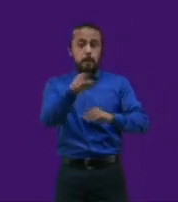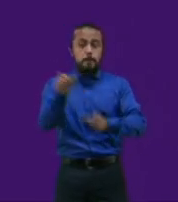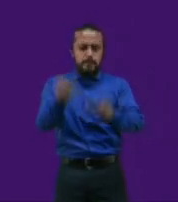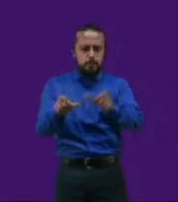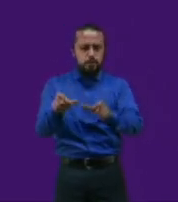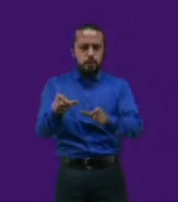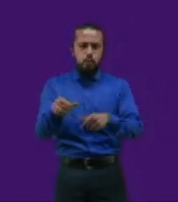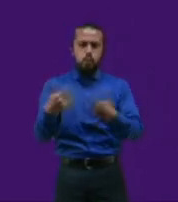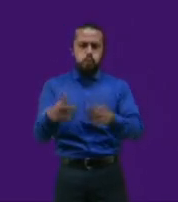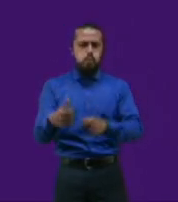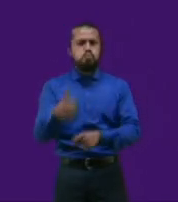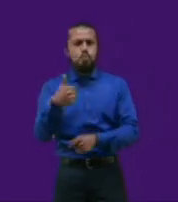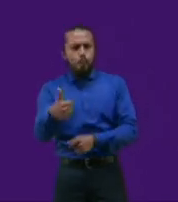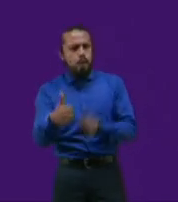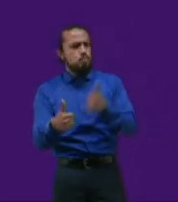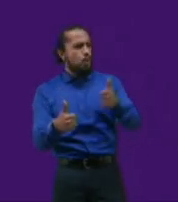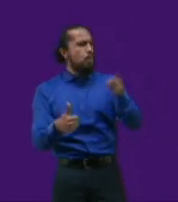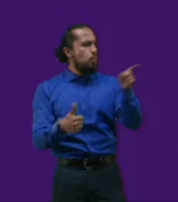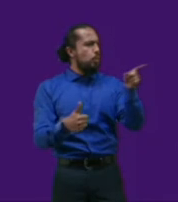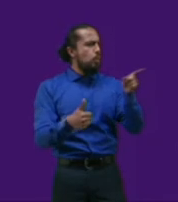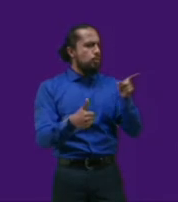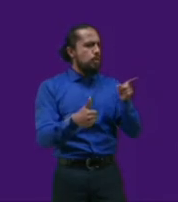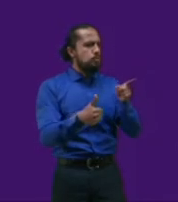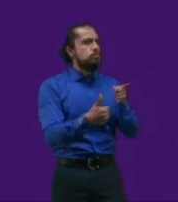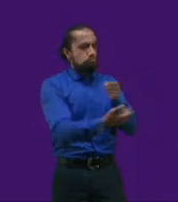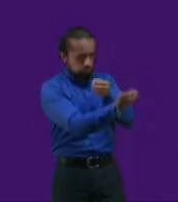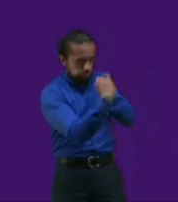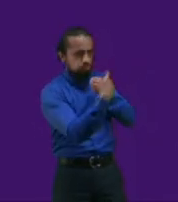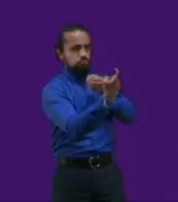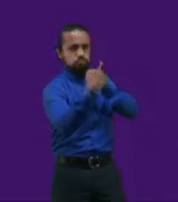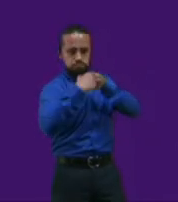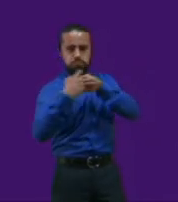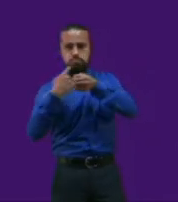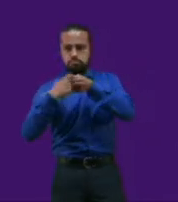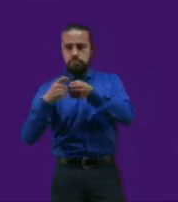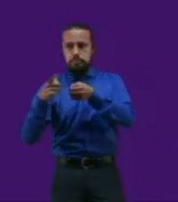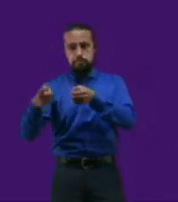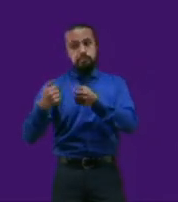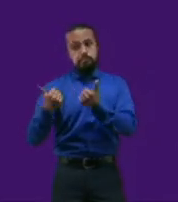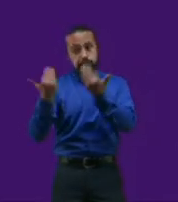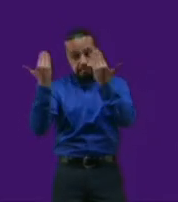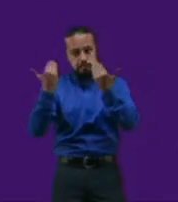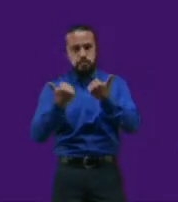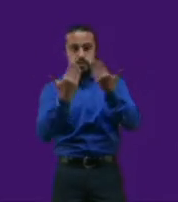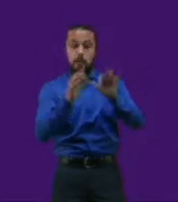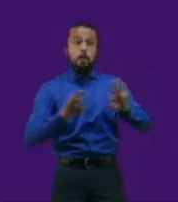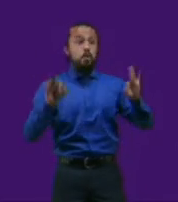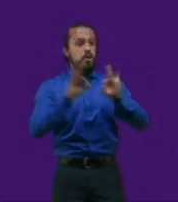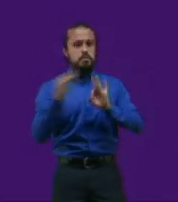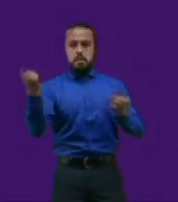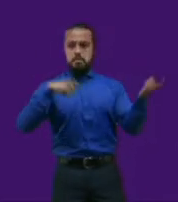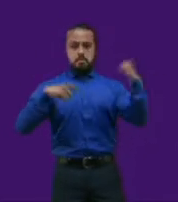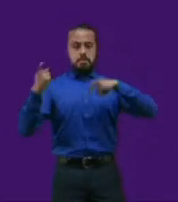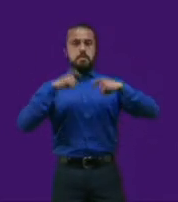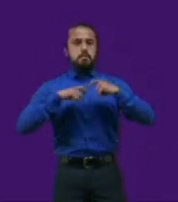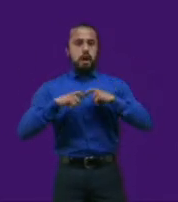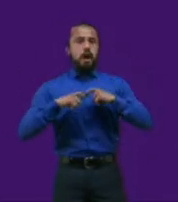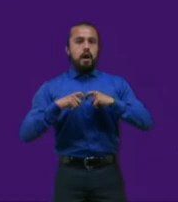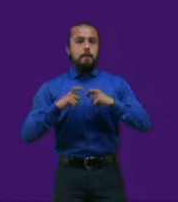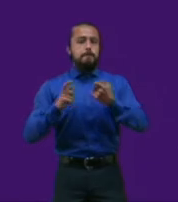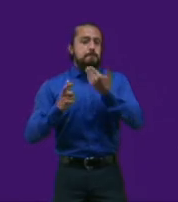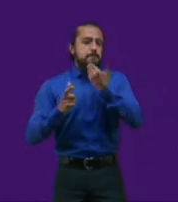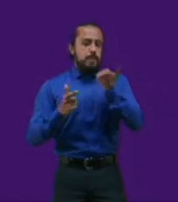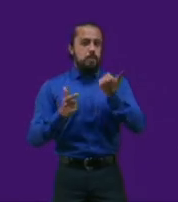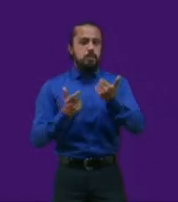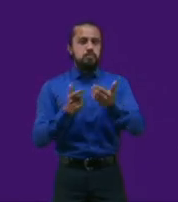que le aportan mucho valor a la empresa y quieren estar contigo, y pues obviamente con la empresa, haz como